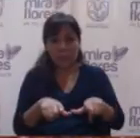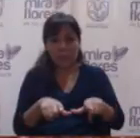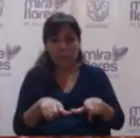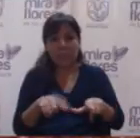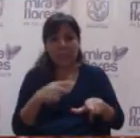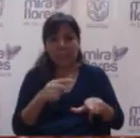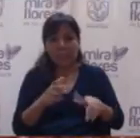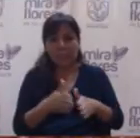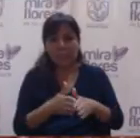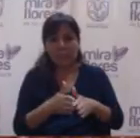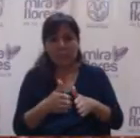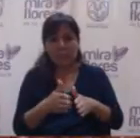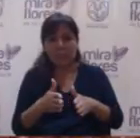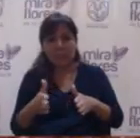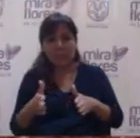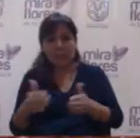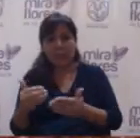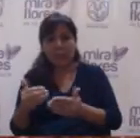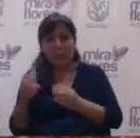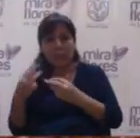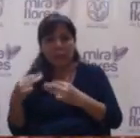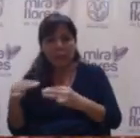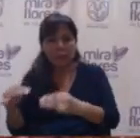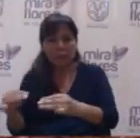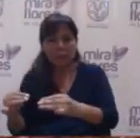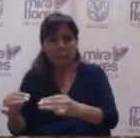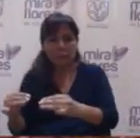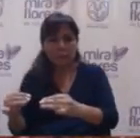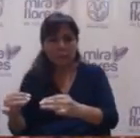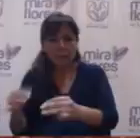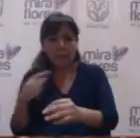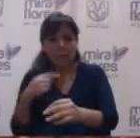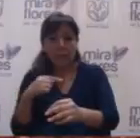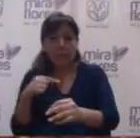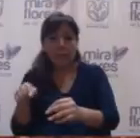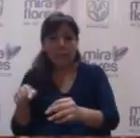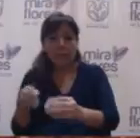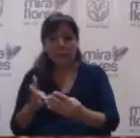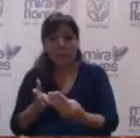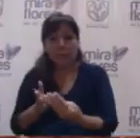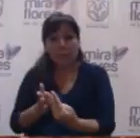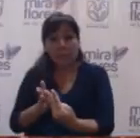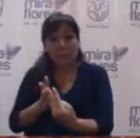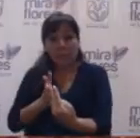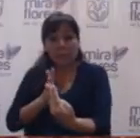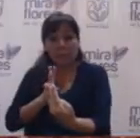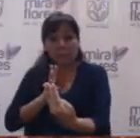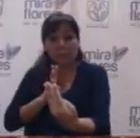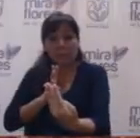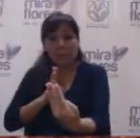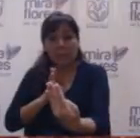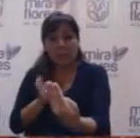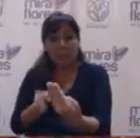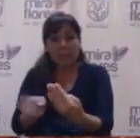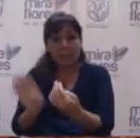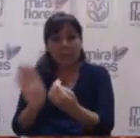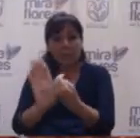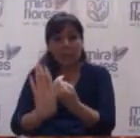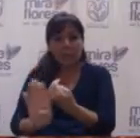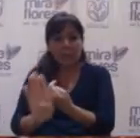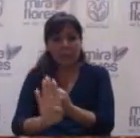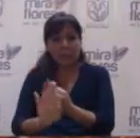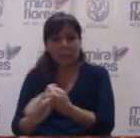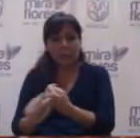extremo del mar, que es la zona donde se ponen las barandas y está el cobertor, era una zona